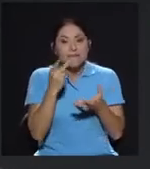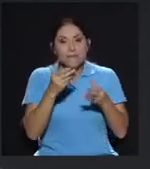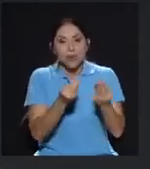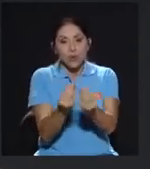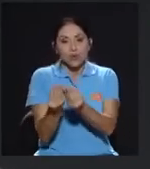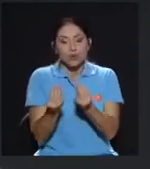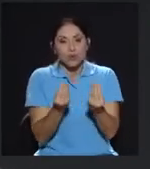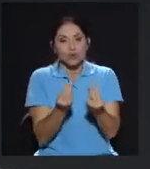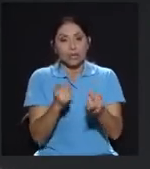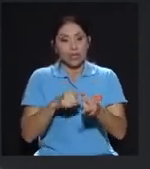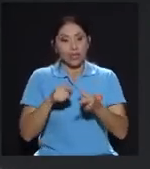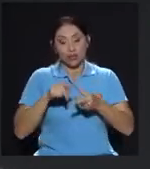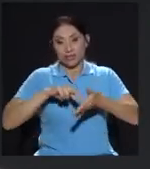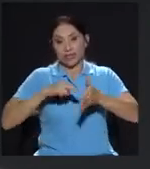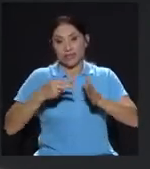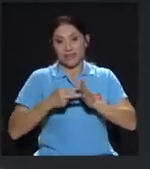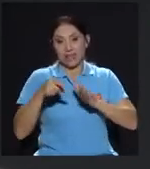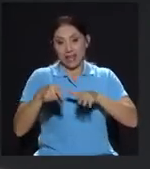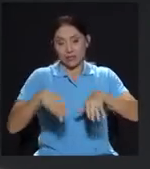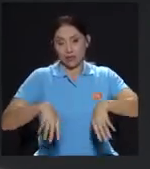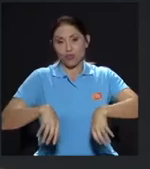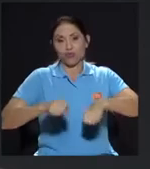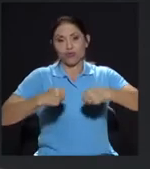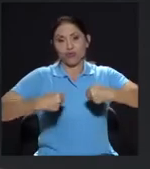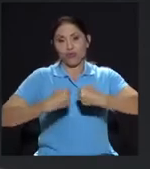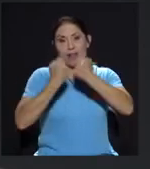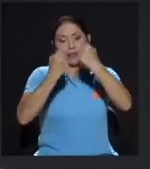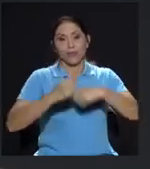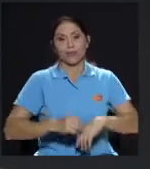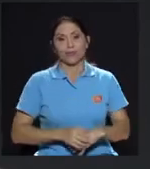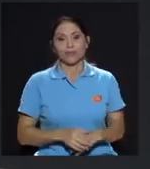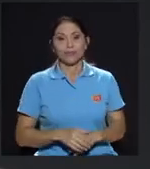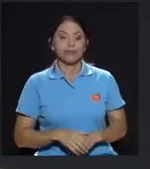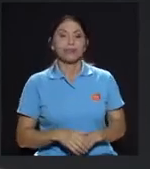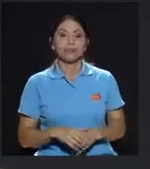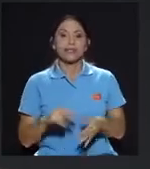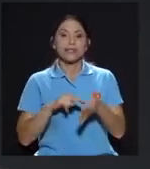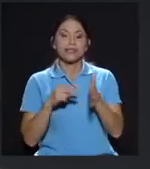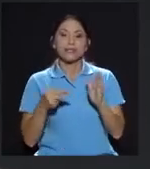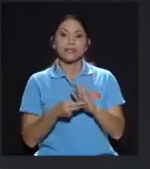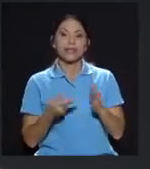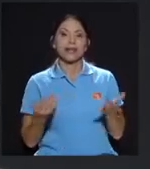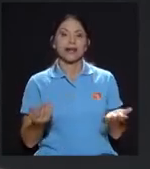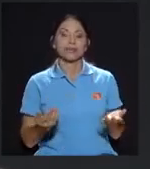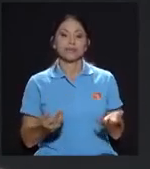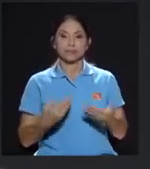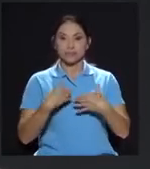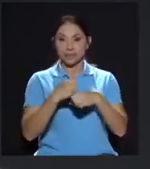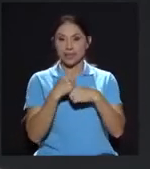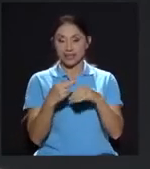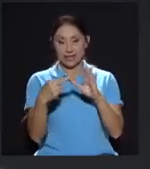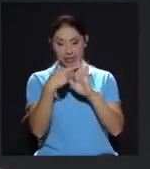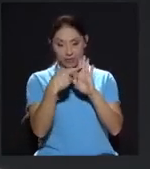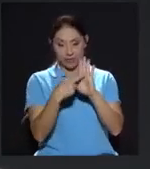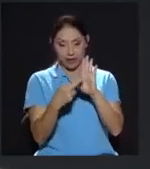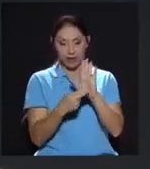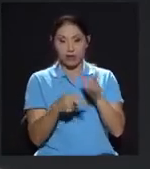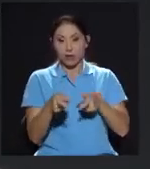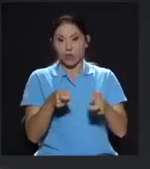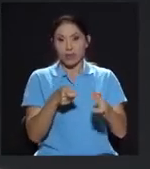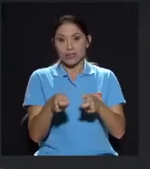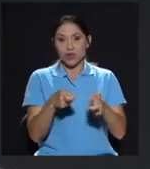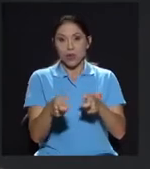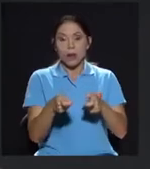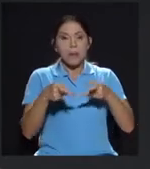hacer tenemos un gran reto y es adecuar una una regulación que permite el acceso pero a un